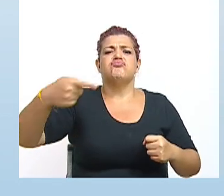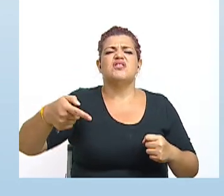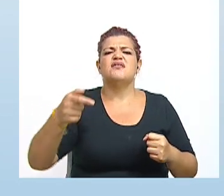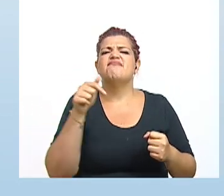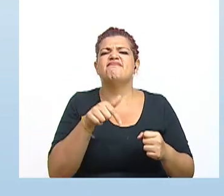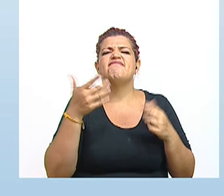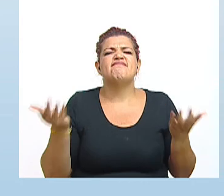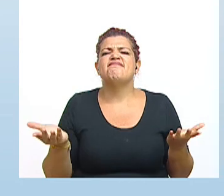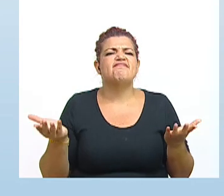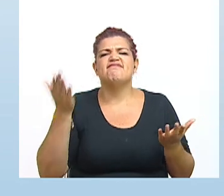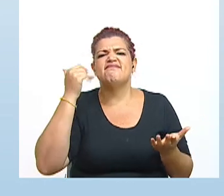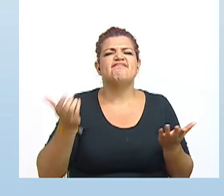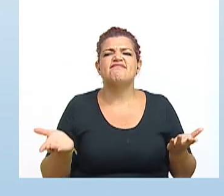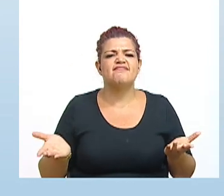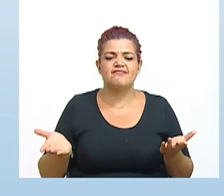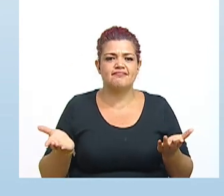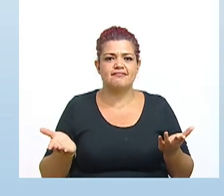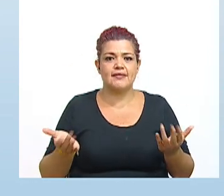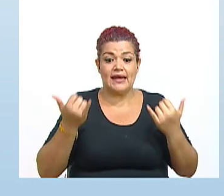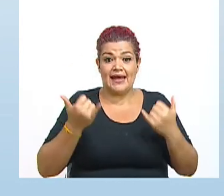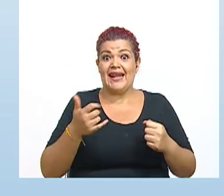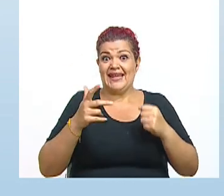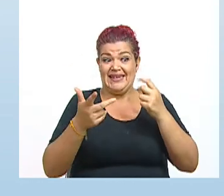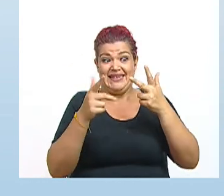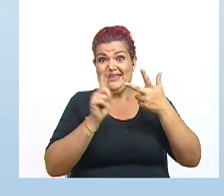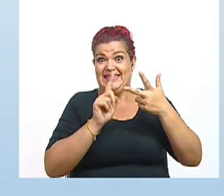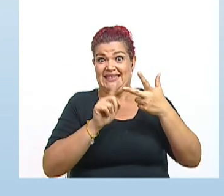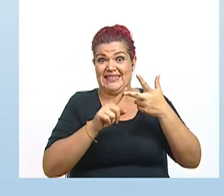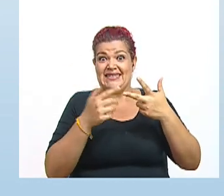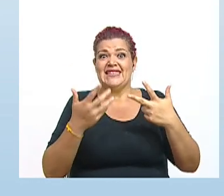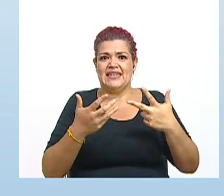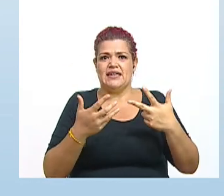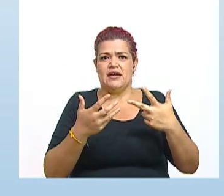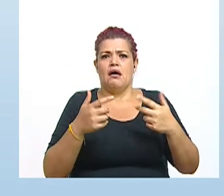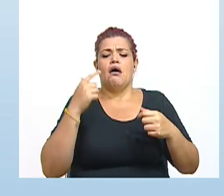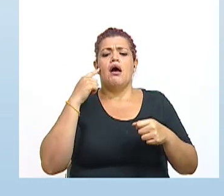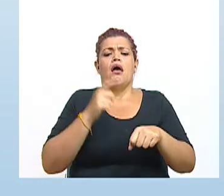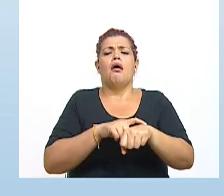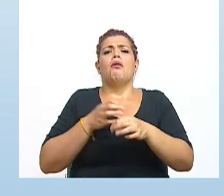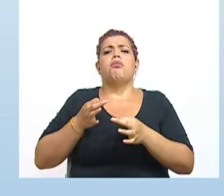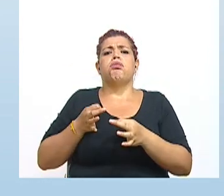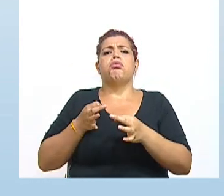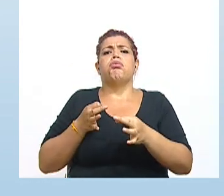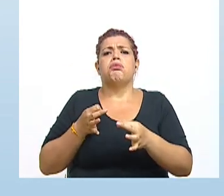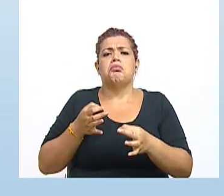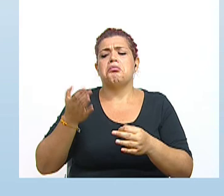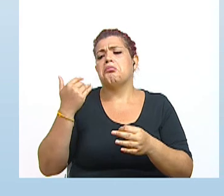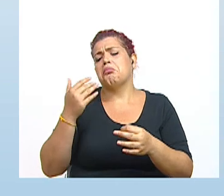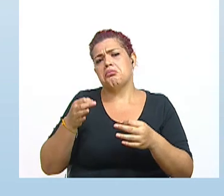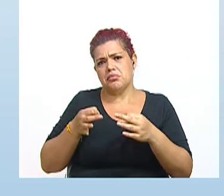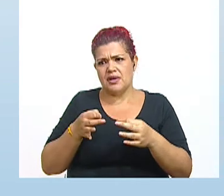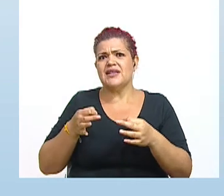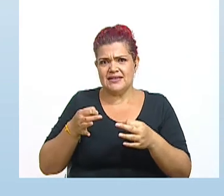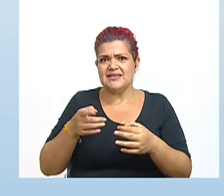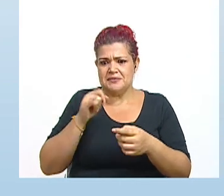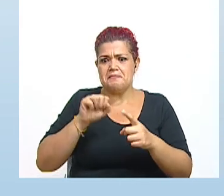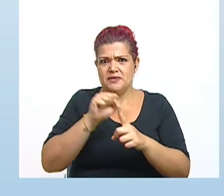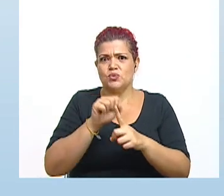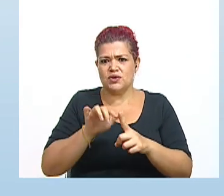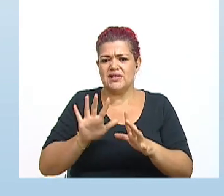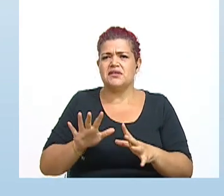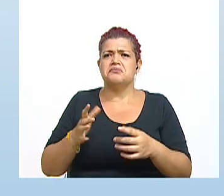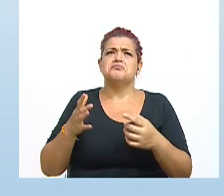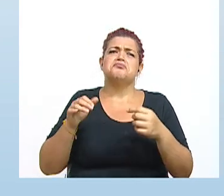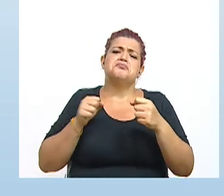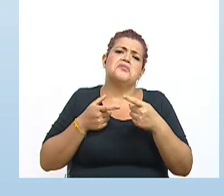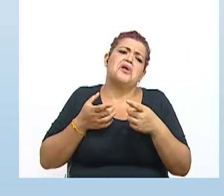debe esa situación? Y el tercer elemento es en cuanto a la duración del evento mismo. Un evento que